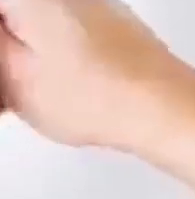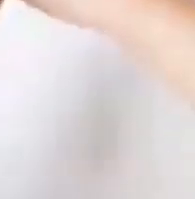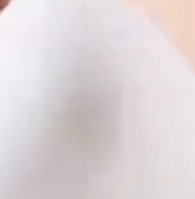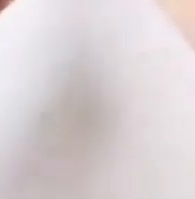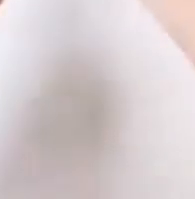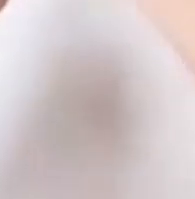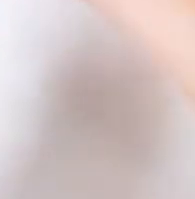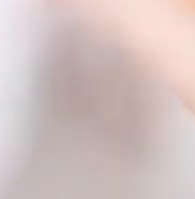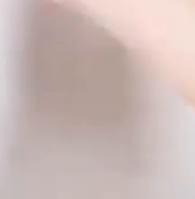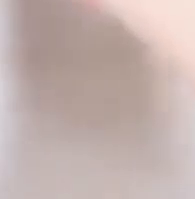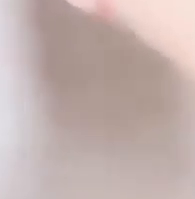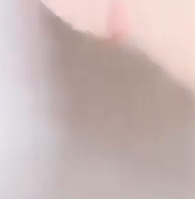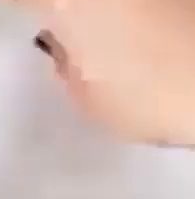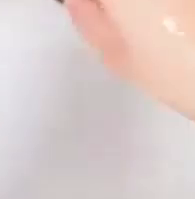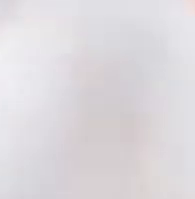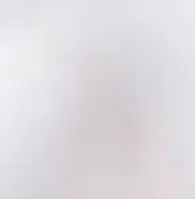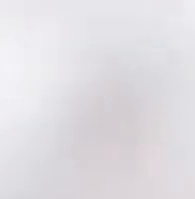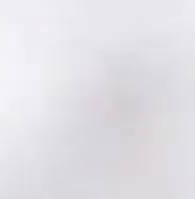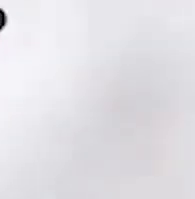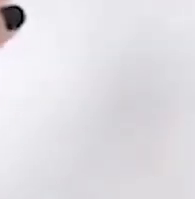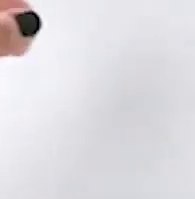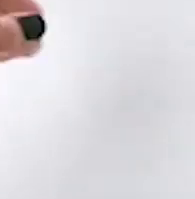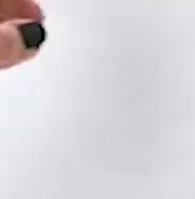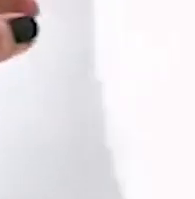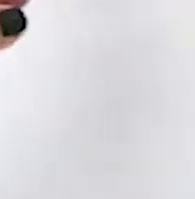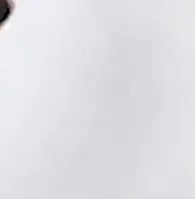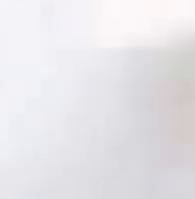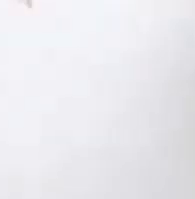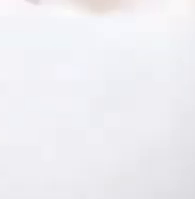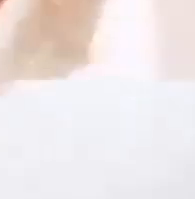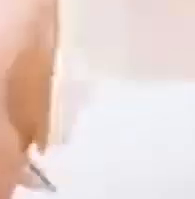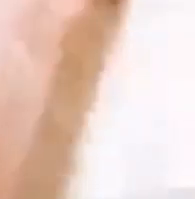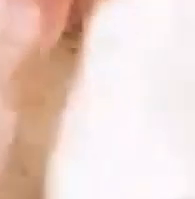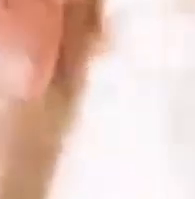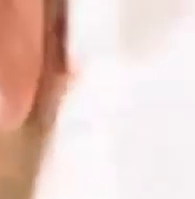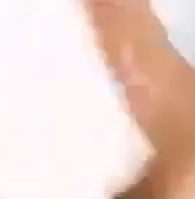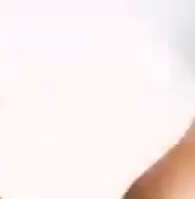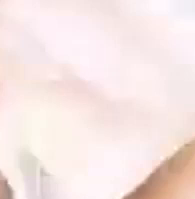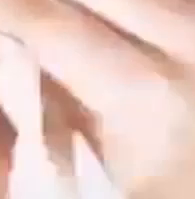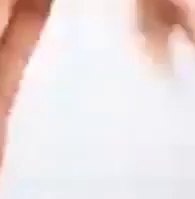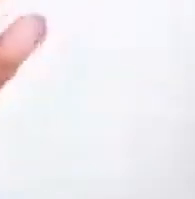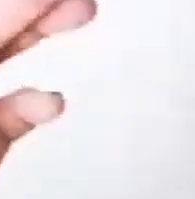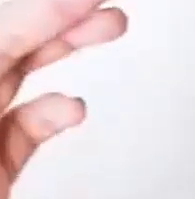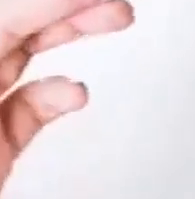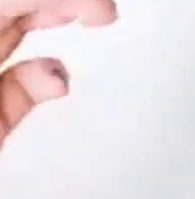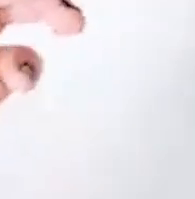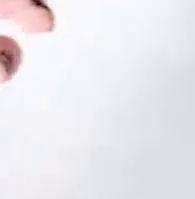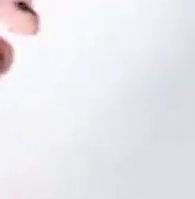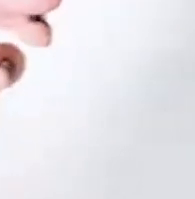viceversa. Enjuáguese las manos, séquese con una toalla y cierre el grifo usando una toalla.